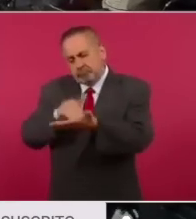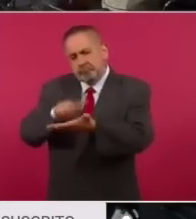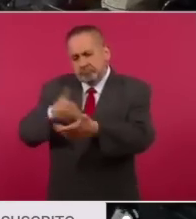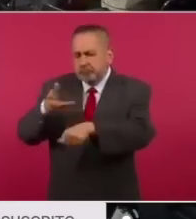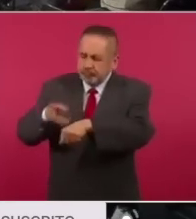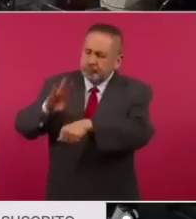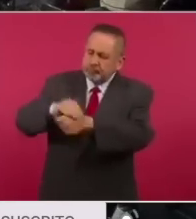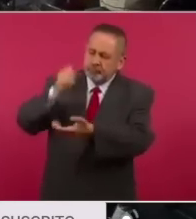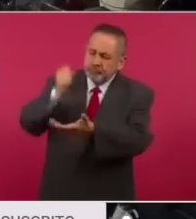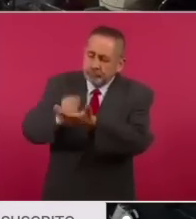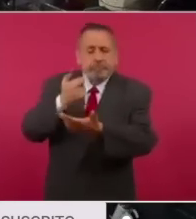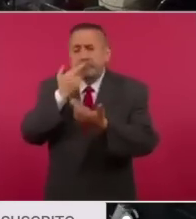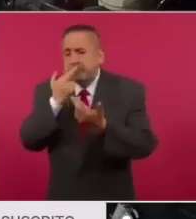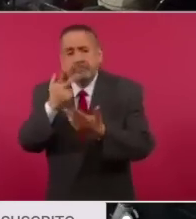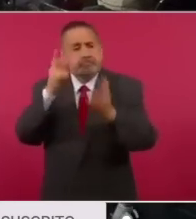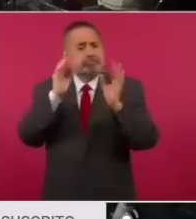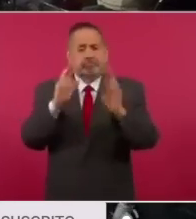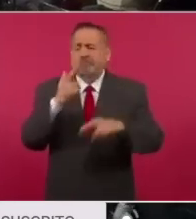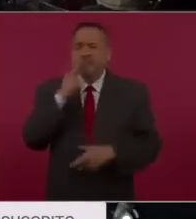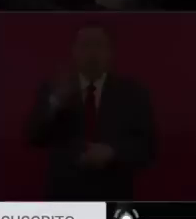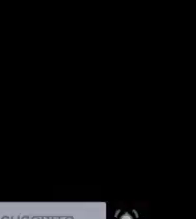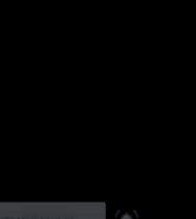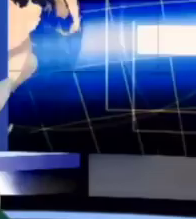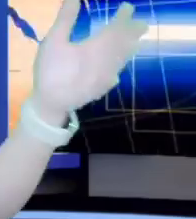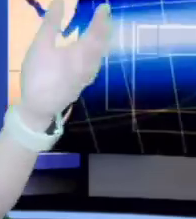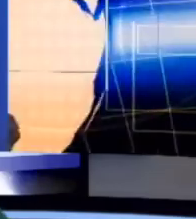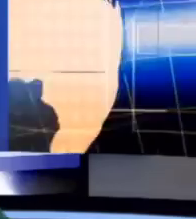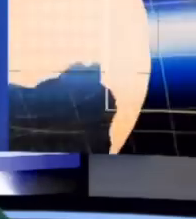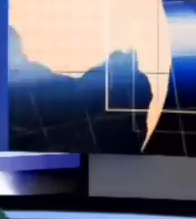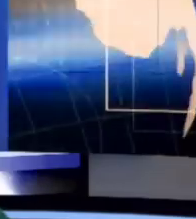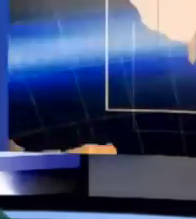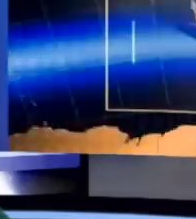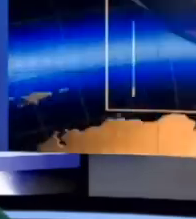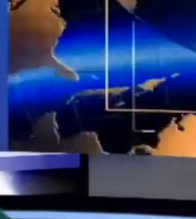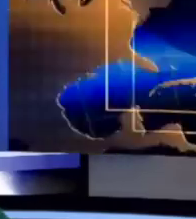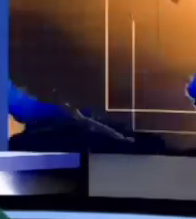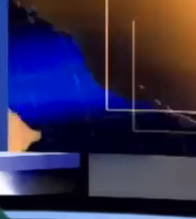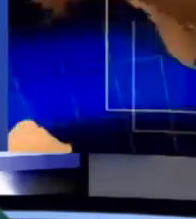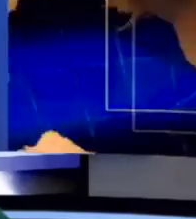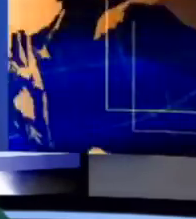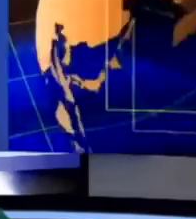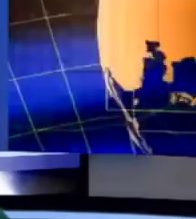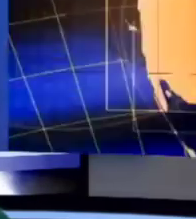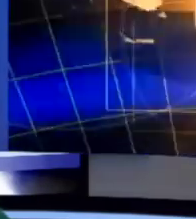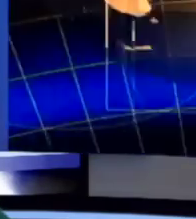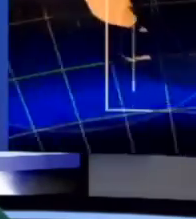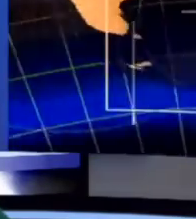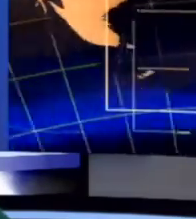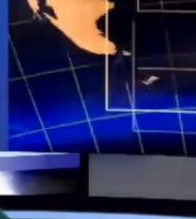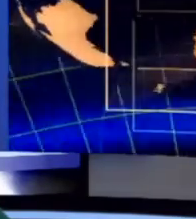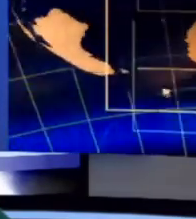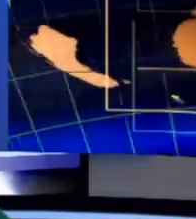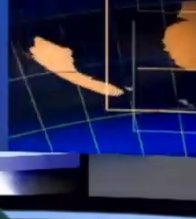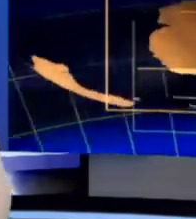Creo que se ha avanzado, ¿no? Y pues bien, familia, hasta aquí la información del momento. Muchas gracias por